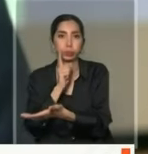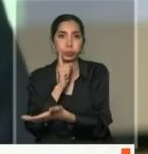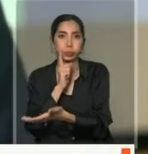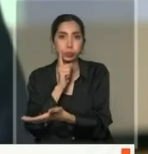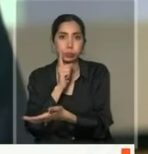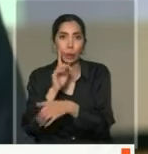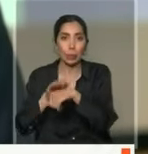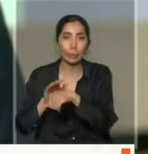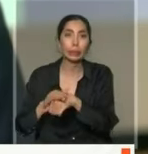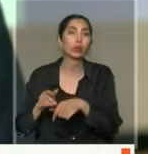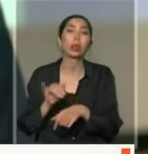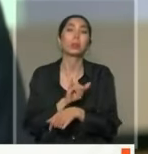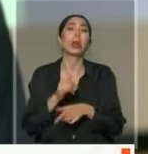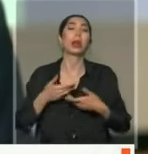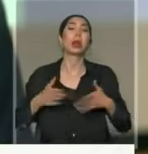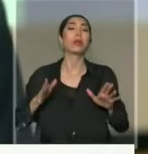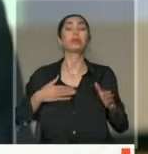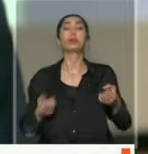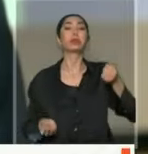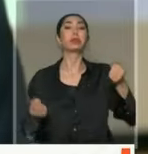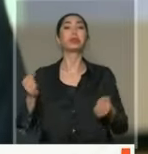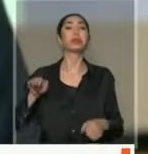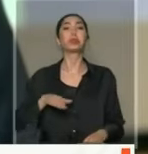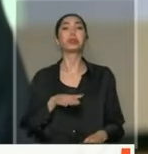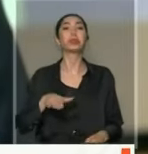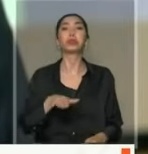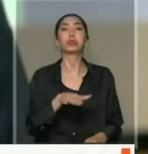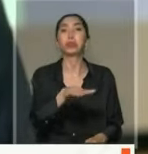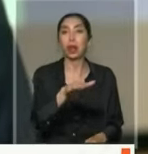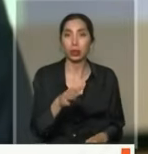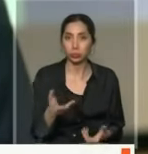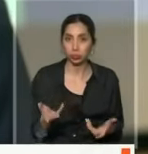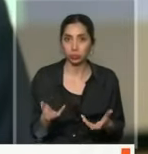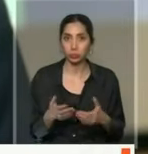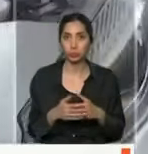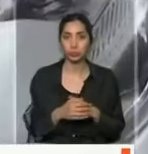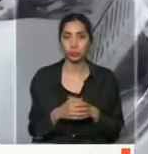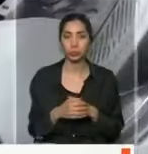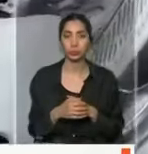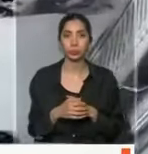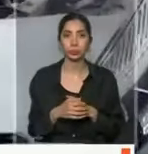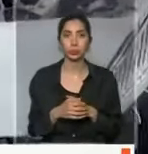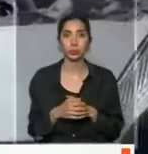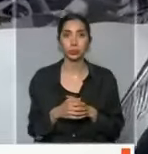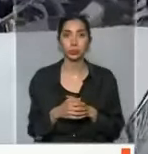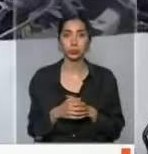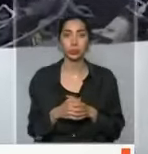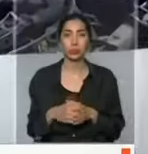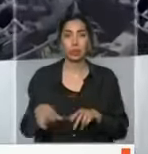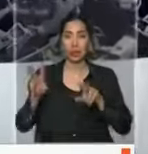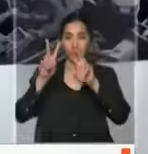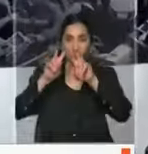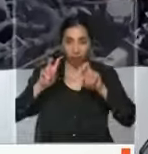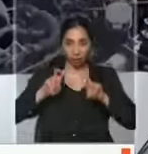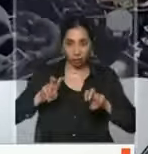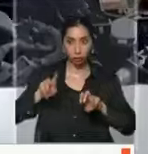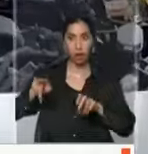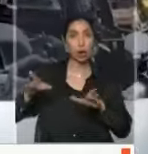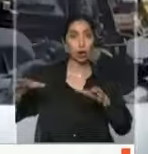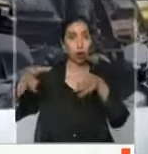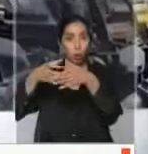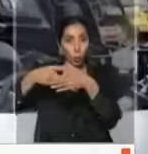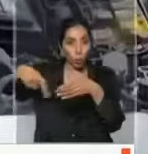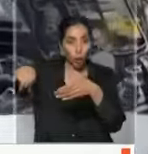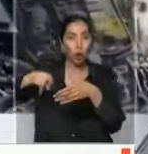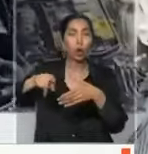circular tranquilamente con estas placas patentes que fueron adquiridas de forma. Según la investigación, este grupo criminal tomó